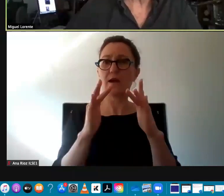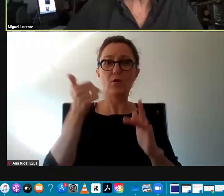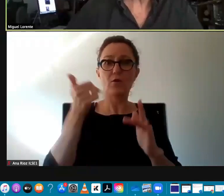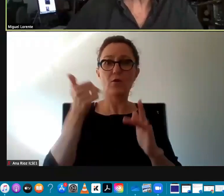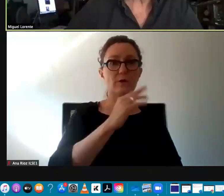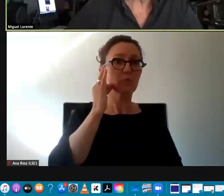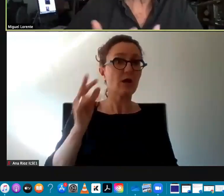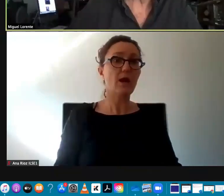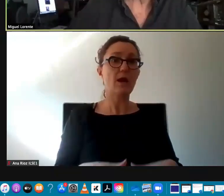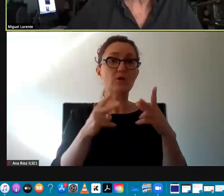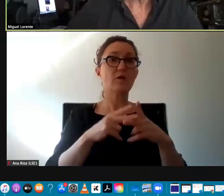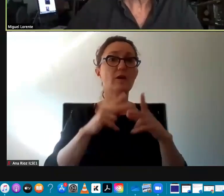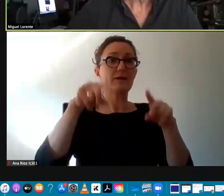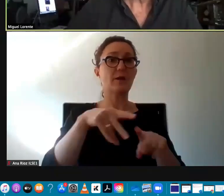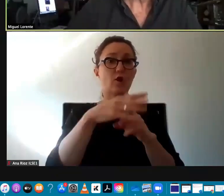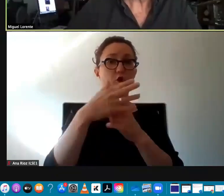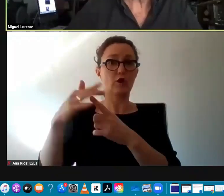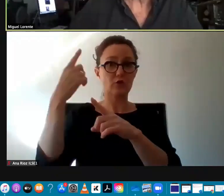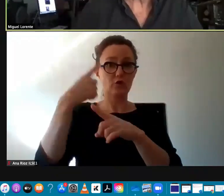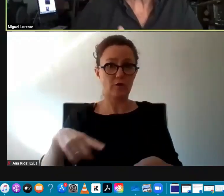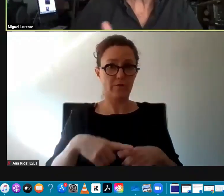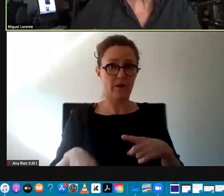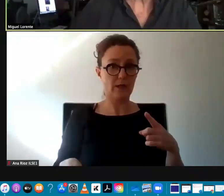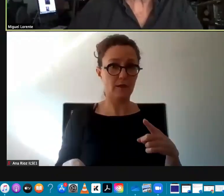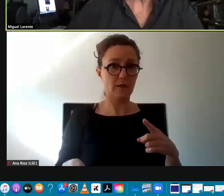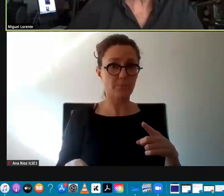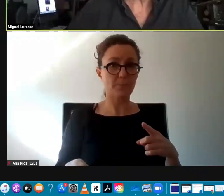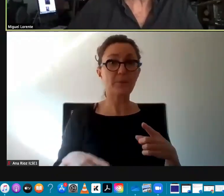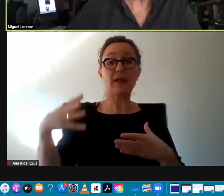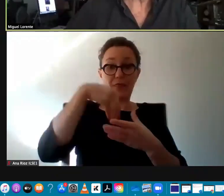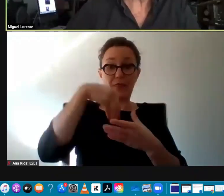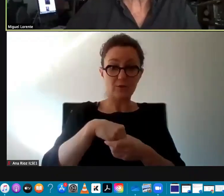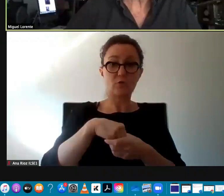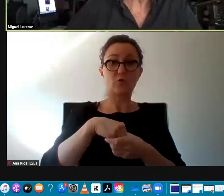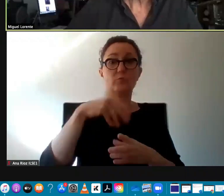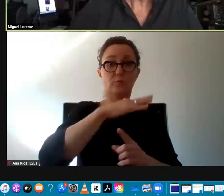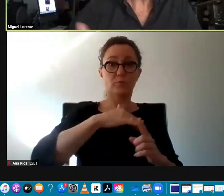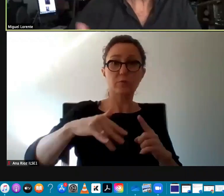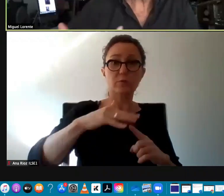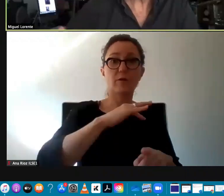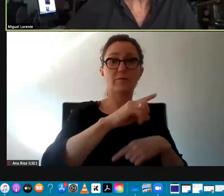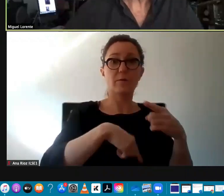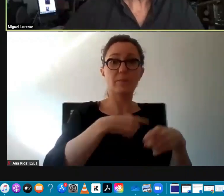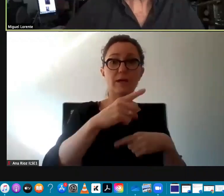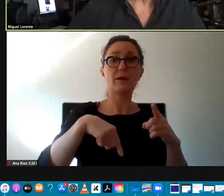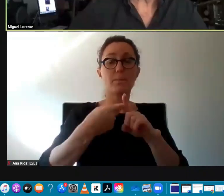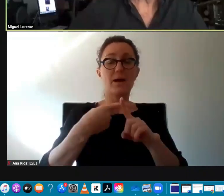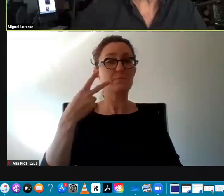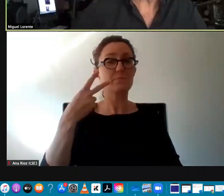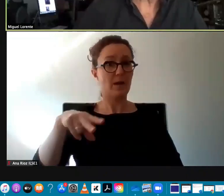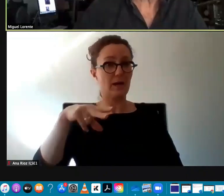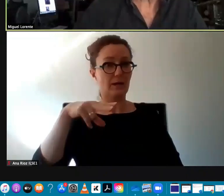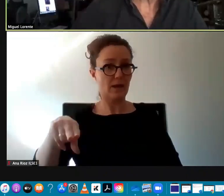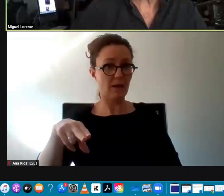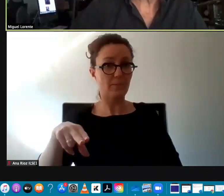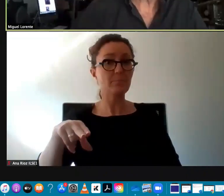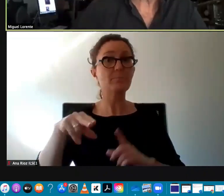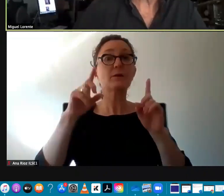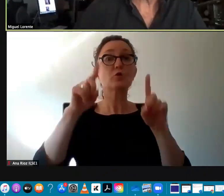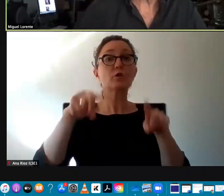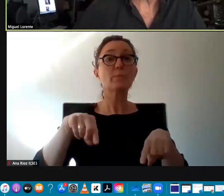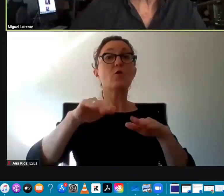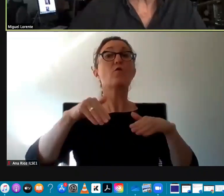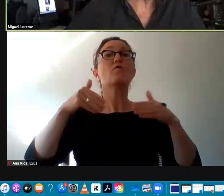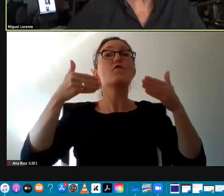y en los distintos contextos, especialmente en el medio familiar y en la relación de pareja, donde nos referimos ahora, pero también fuera de ese tipo